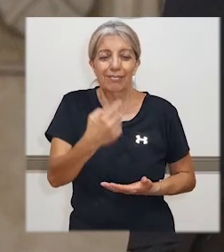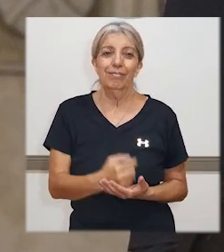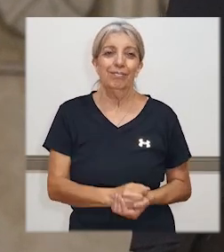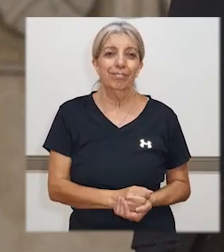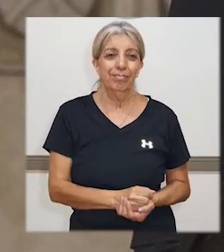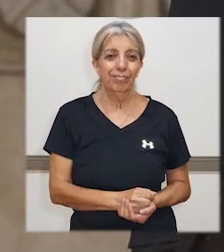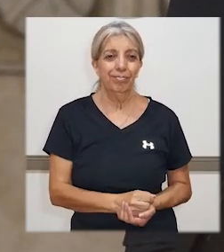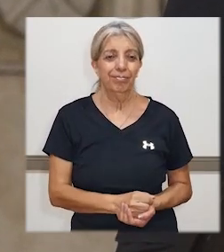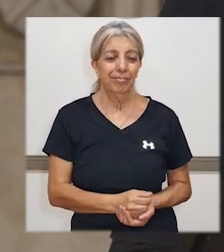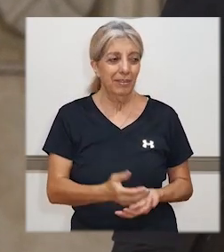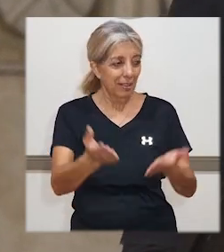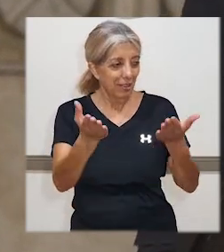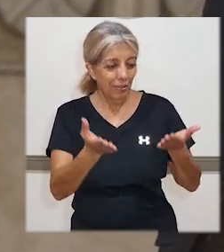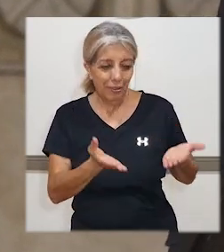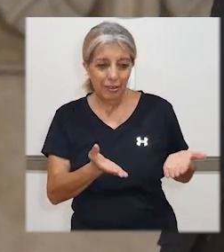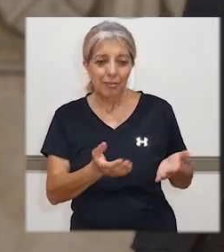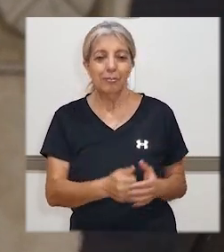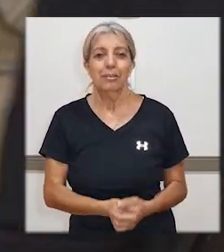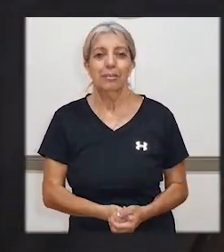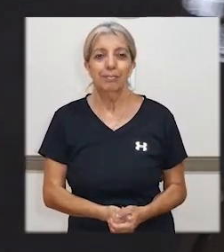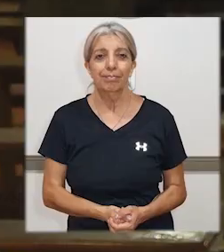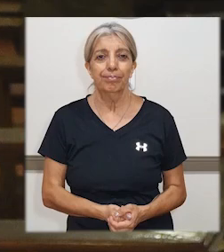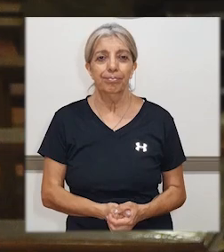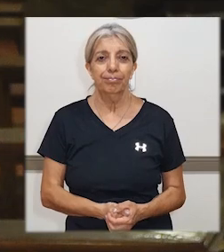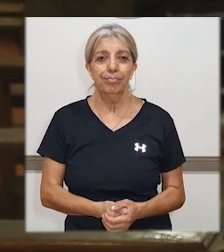de gozo, nos acercamos a comulgar.